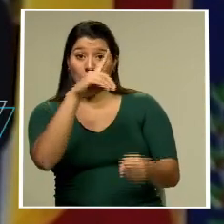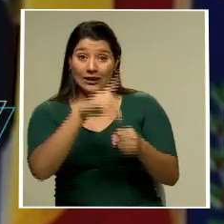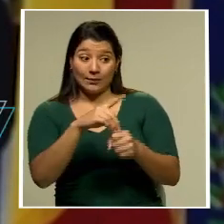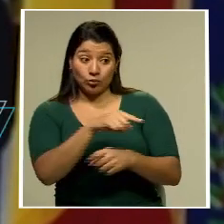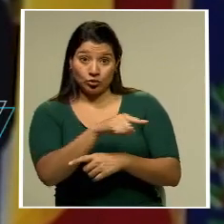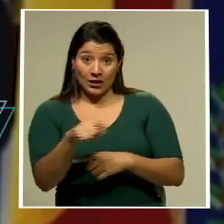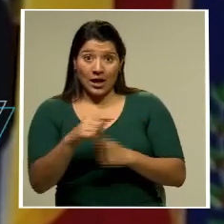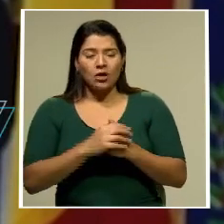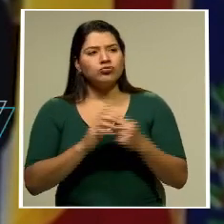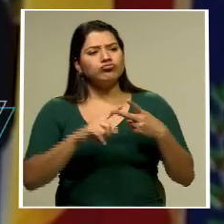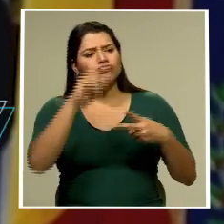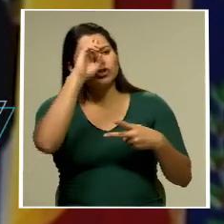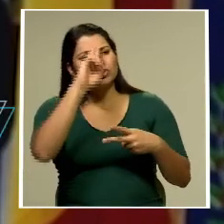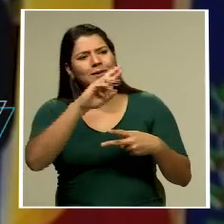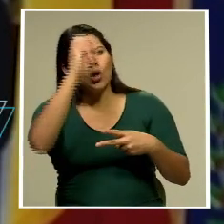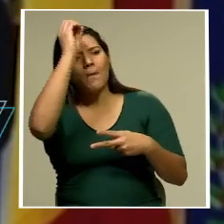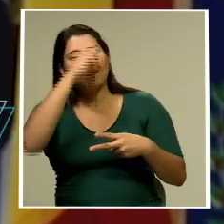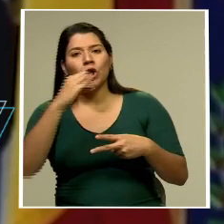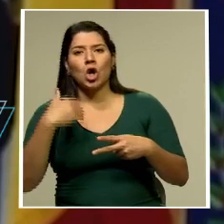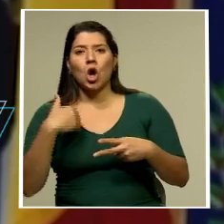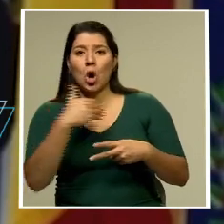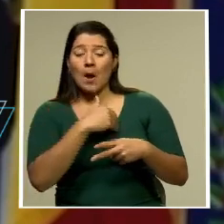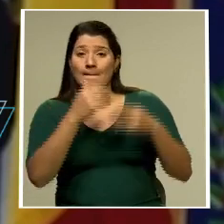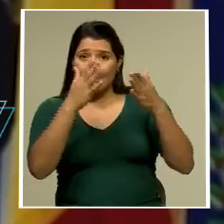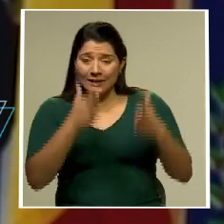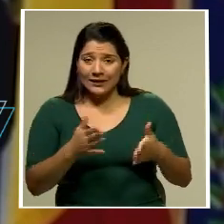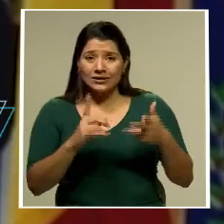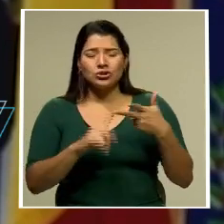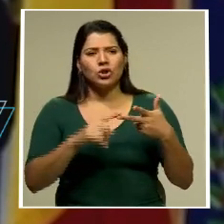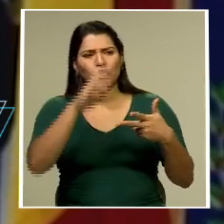los exministros o algunos y de